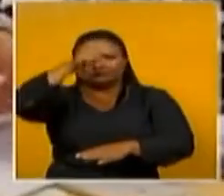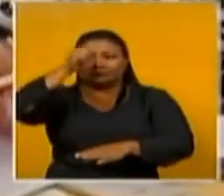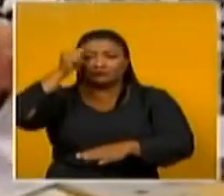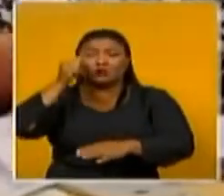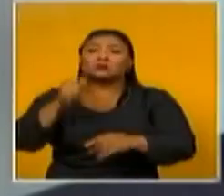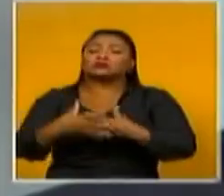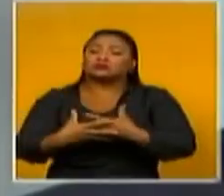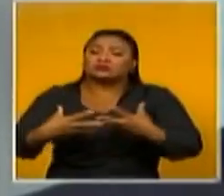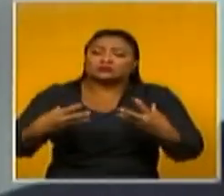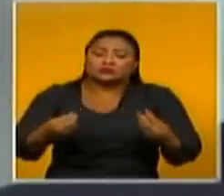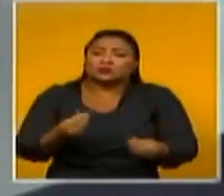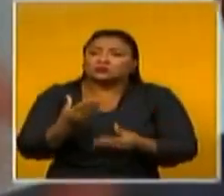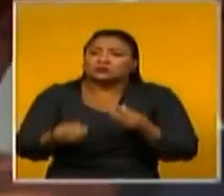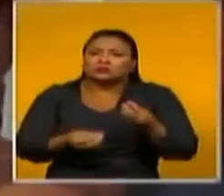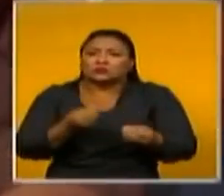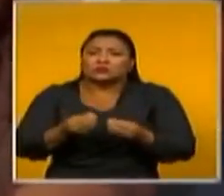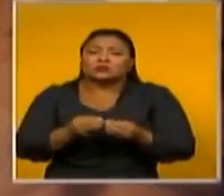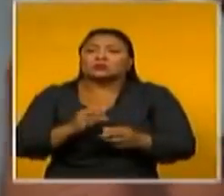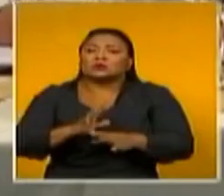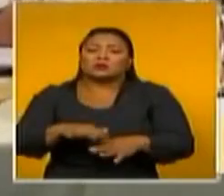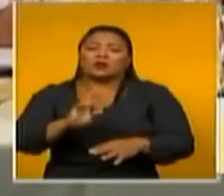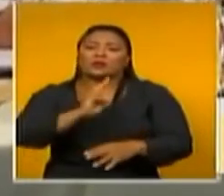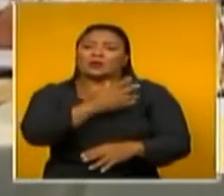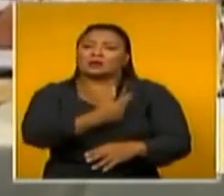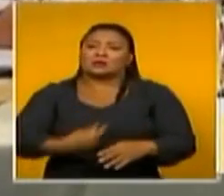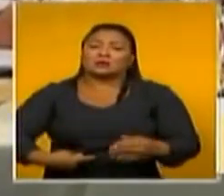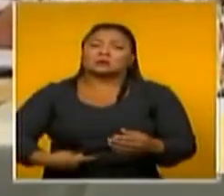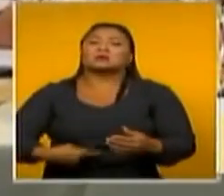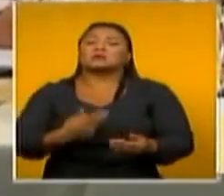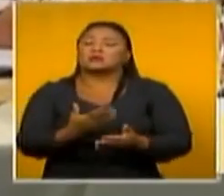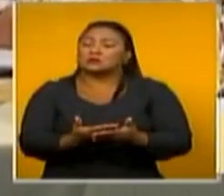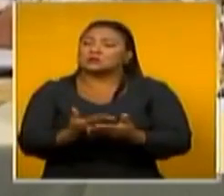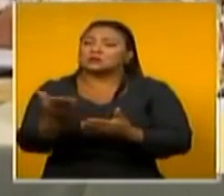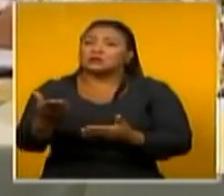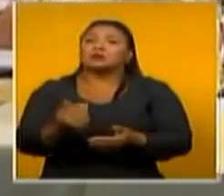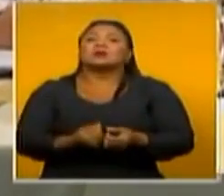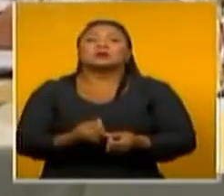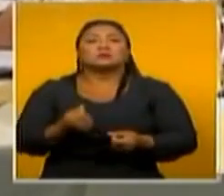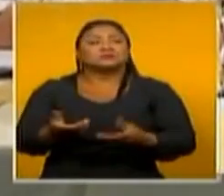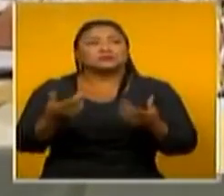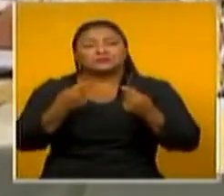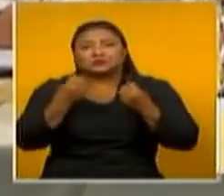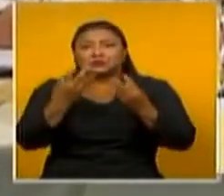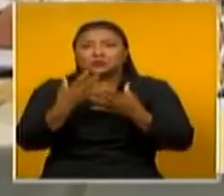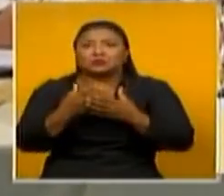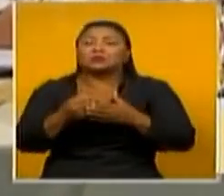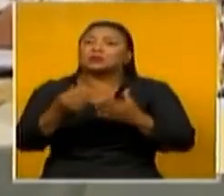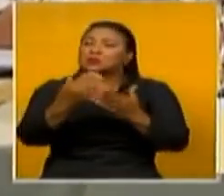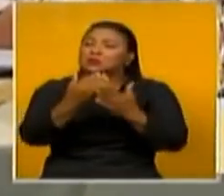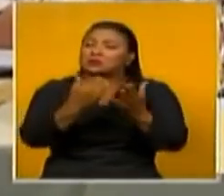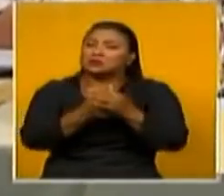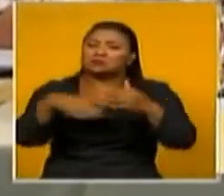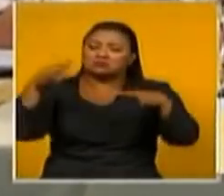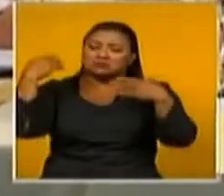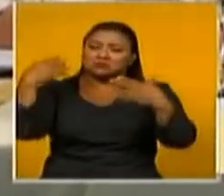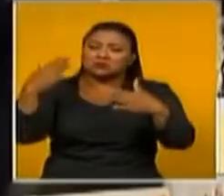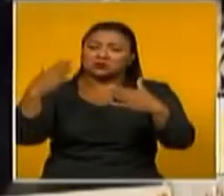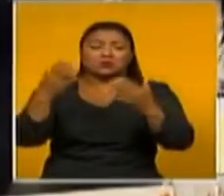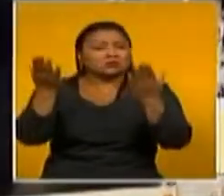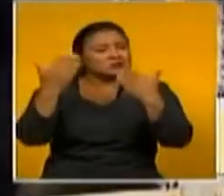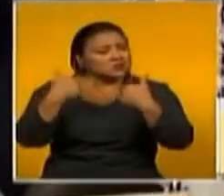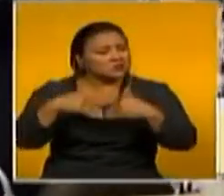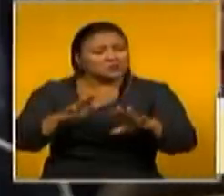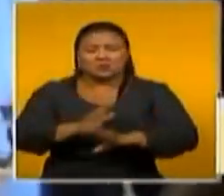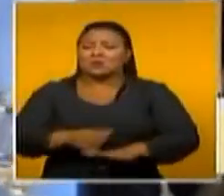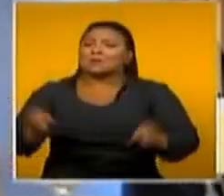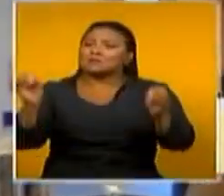ninguna resolución. Únicamente su presidenta, la oficialista María José Carrión, anticipó un criterio de que el proceso político contra Glass terminó y